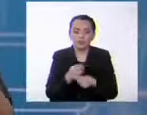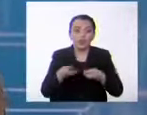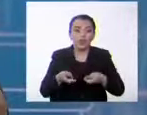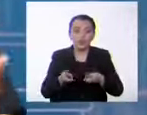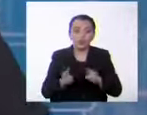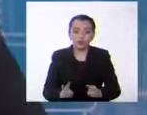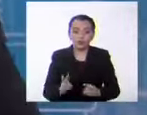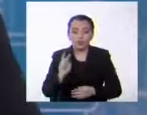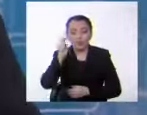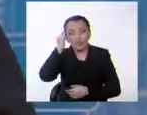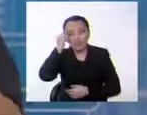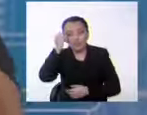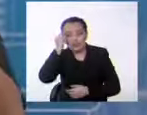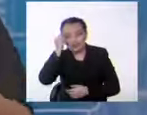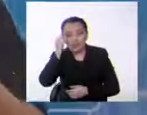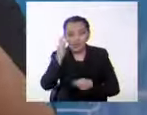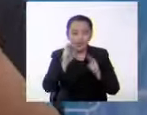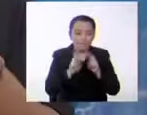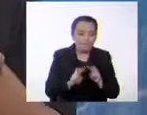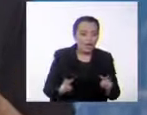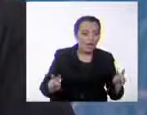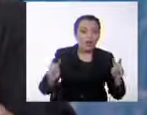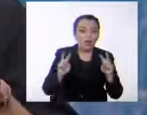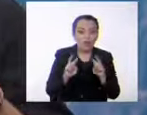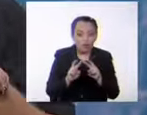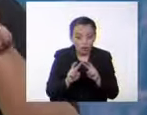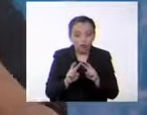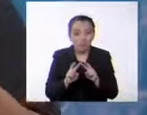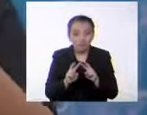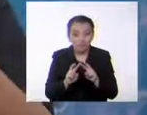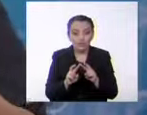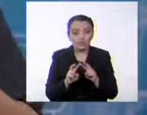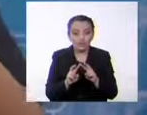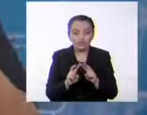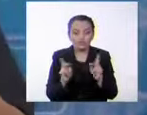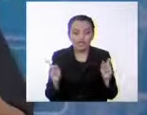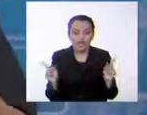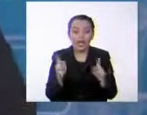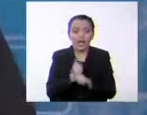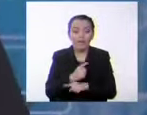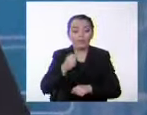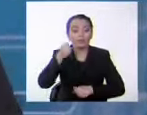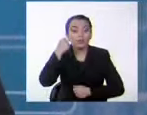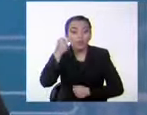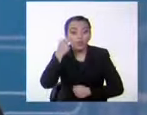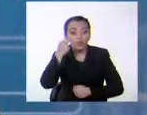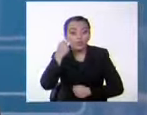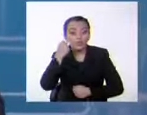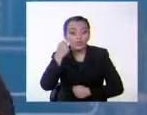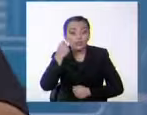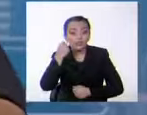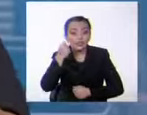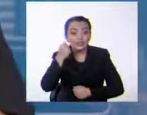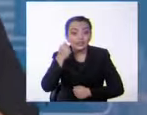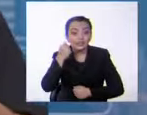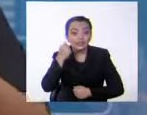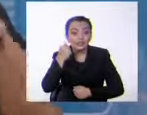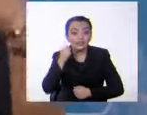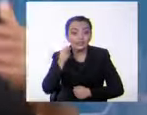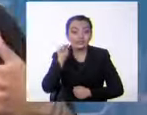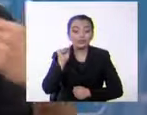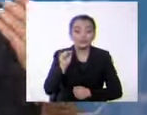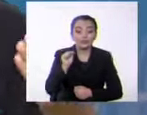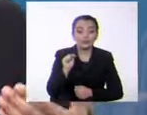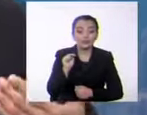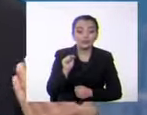mundo, en los valores. Y yo creo que uno de los cambios más importantes y más significativos que hemos tenido es sobre